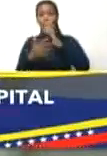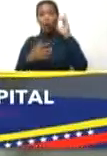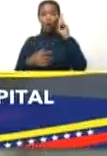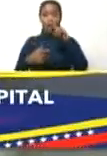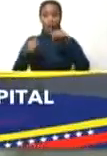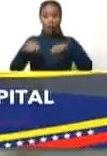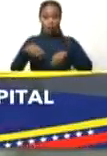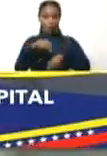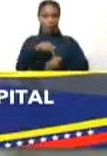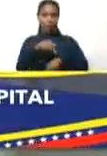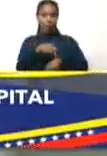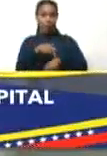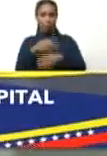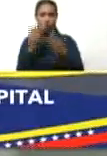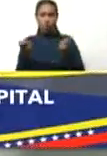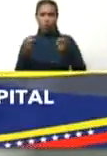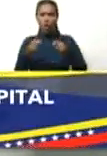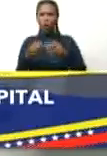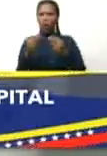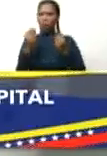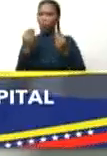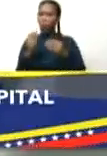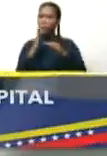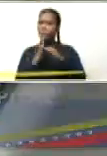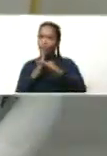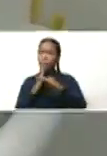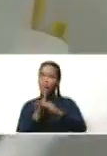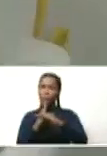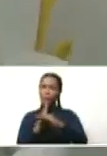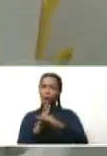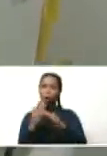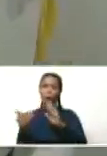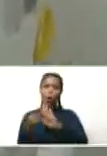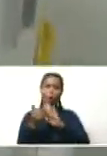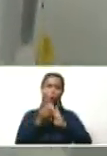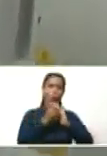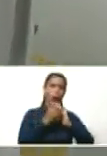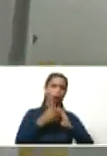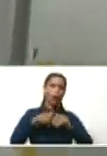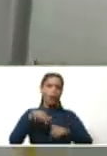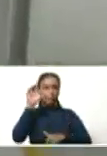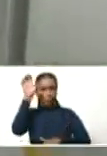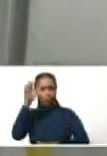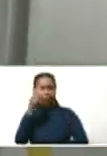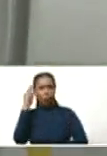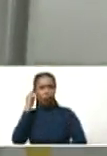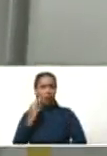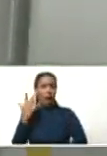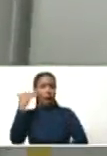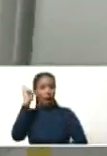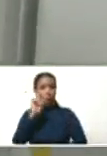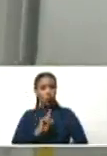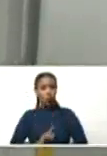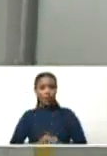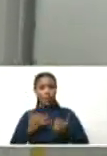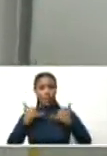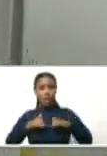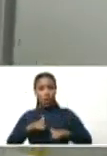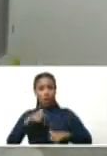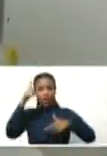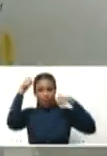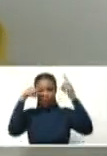de tanto bloqueo económico, de tantas agresiones contra la patria de Bolívar, tengamos un líder, un hijo de Hugo Chávez, al